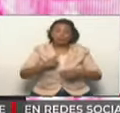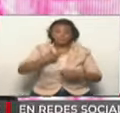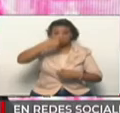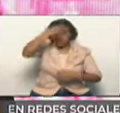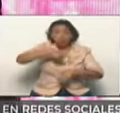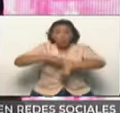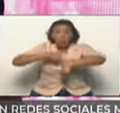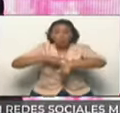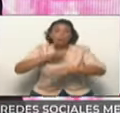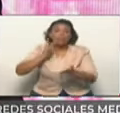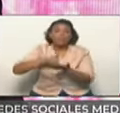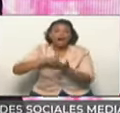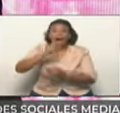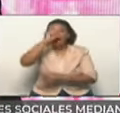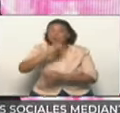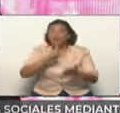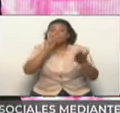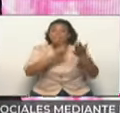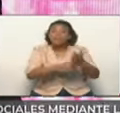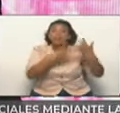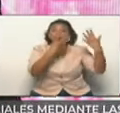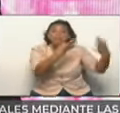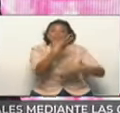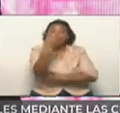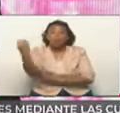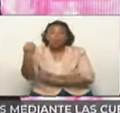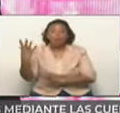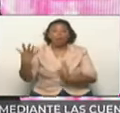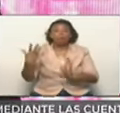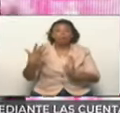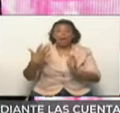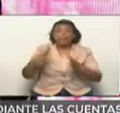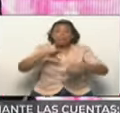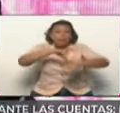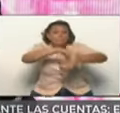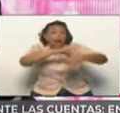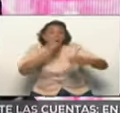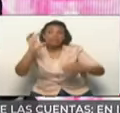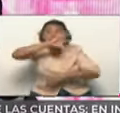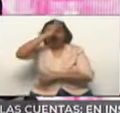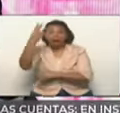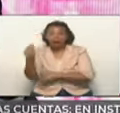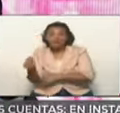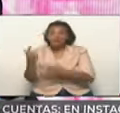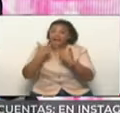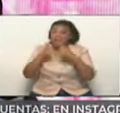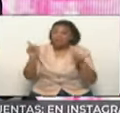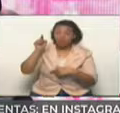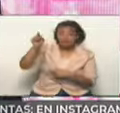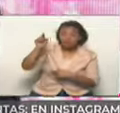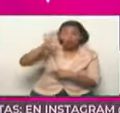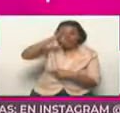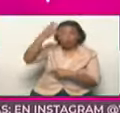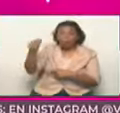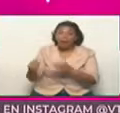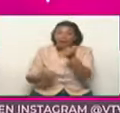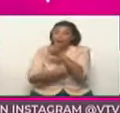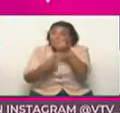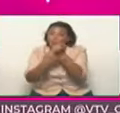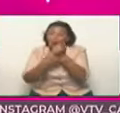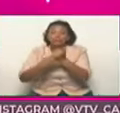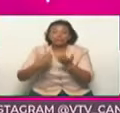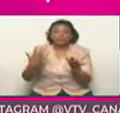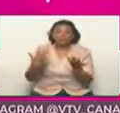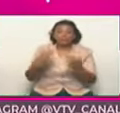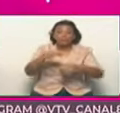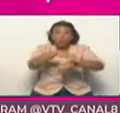los finales de los años 50, coincidiendo con el proceso de descolonización de África, muy apoyado por la Unión Soviética,